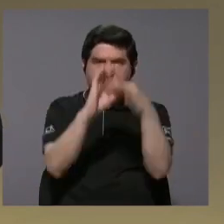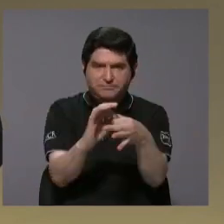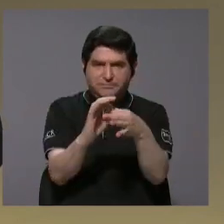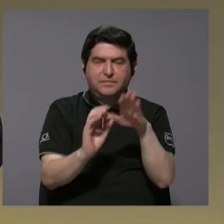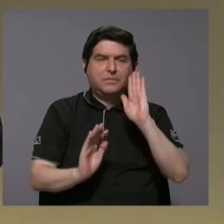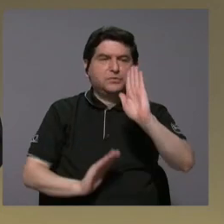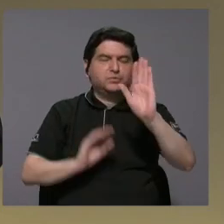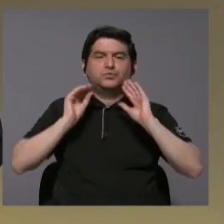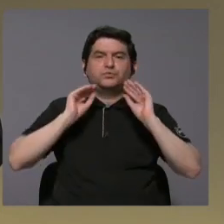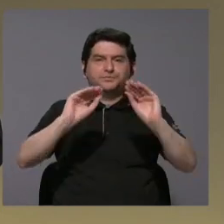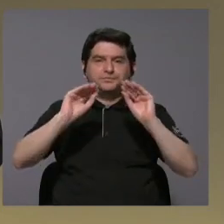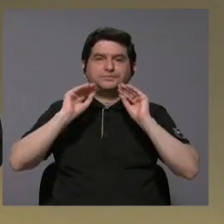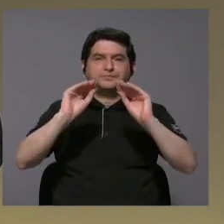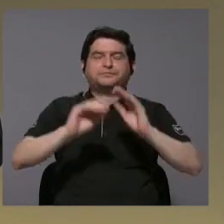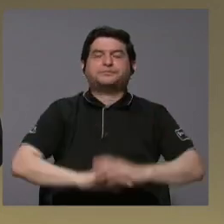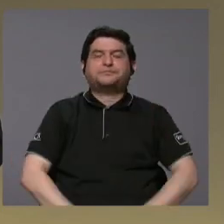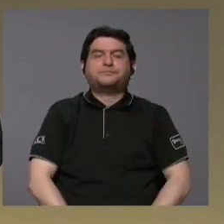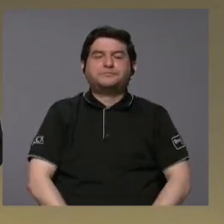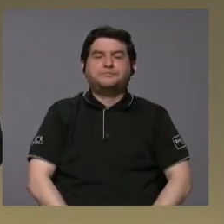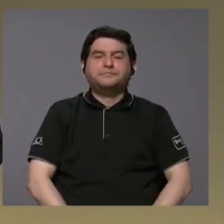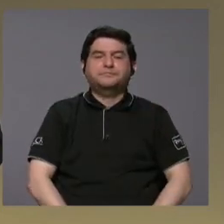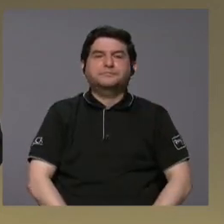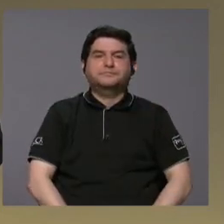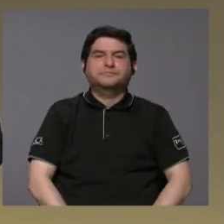sus enseñanzas,